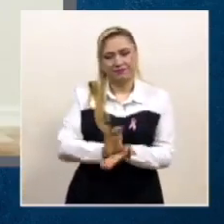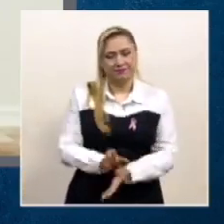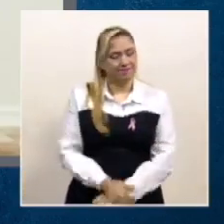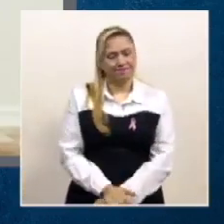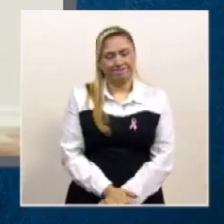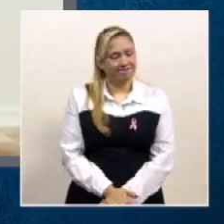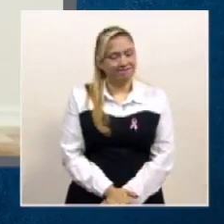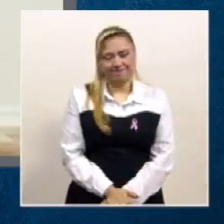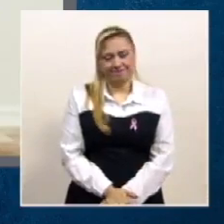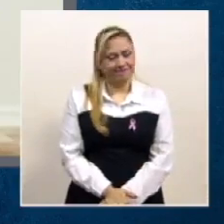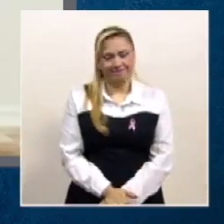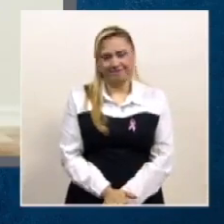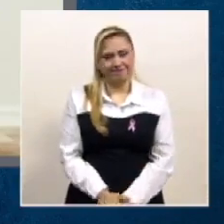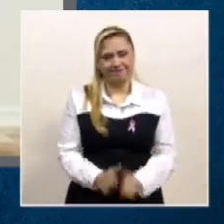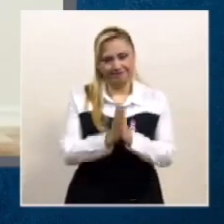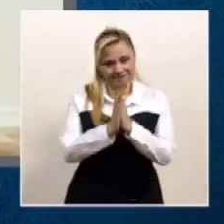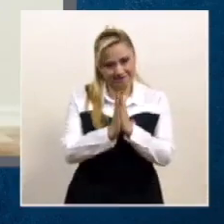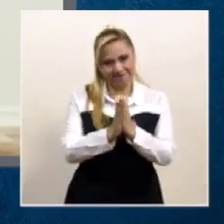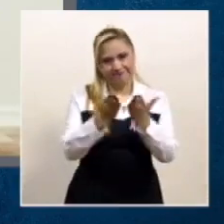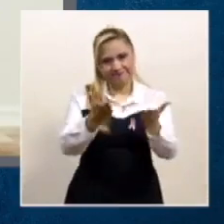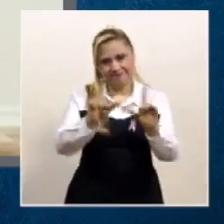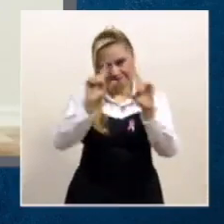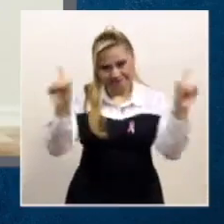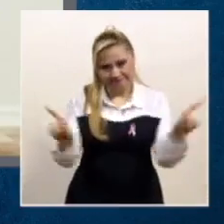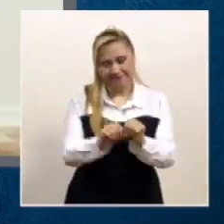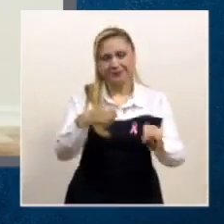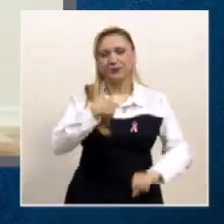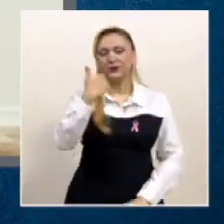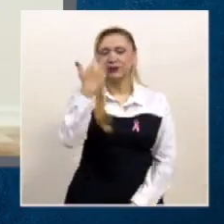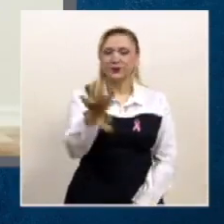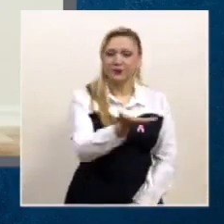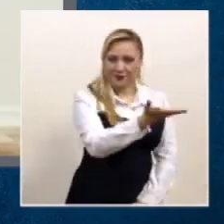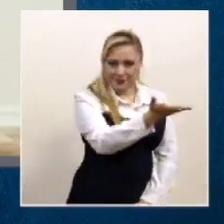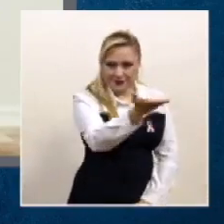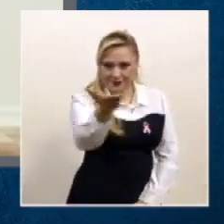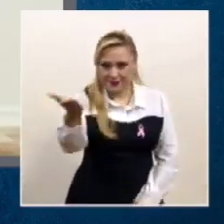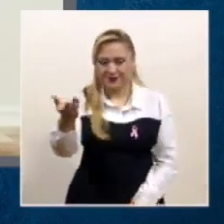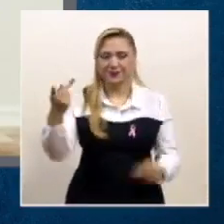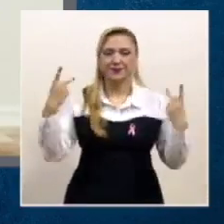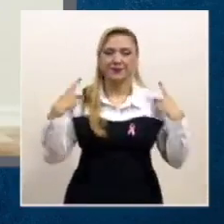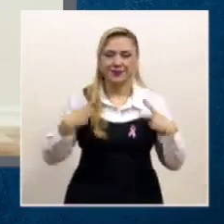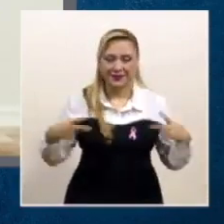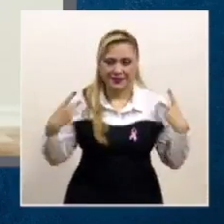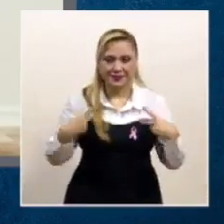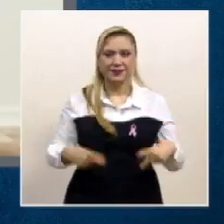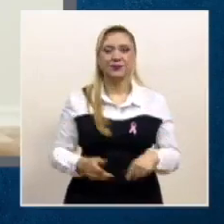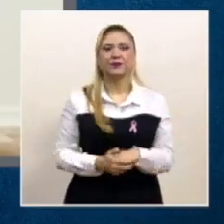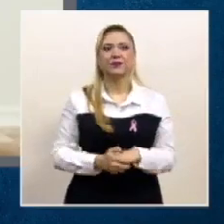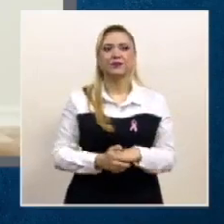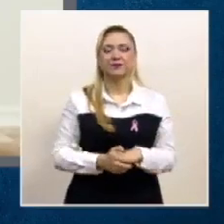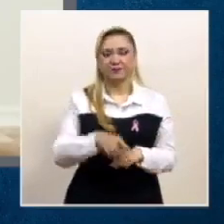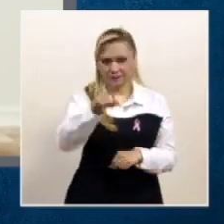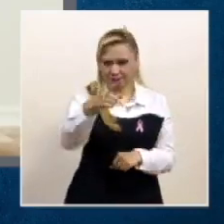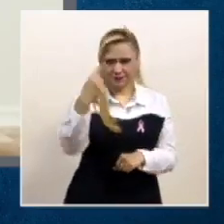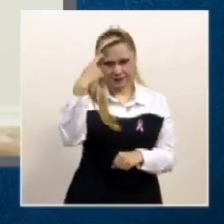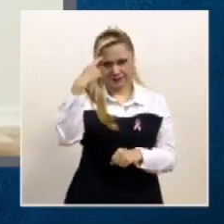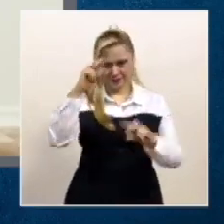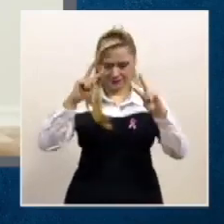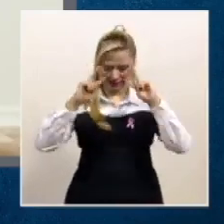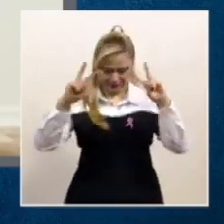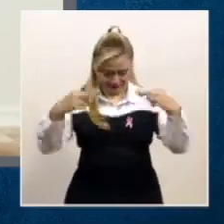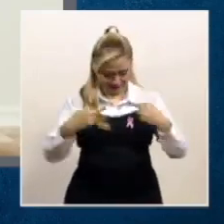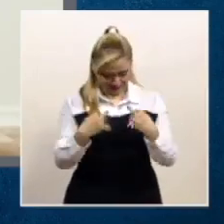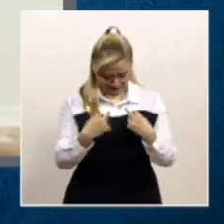Entonces, como conclusión final, me gustaría invitar a tu auditorio a que se hagan un cuestionamiento